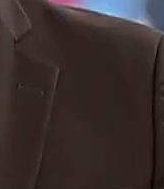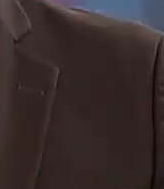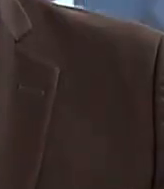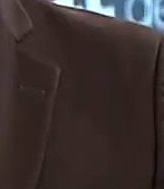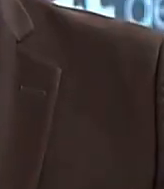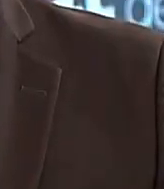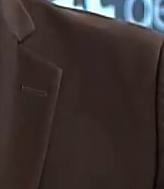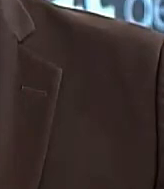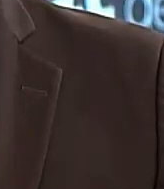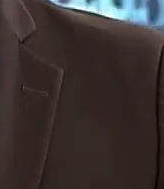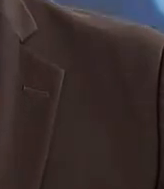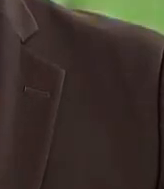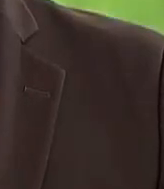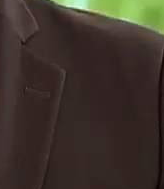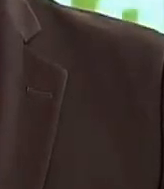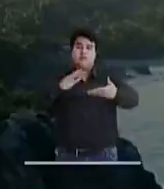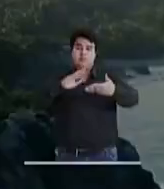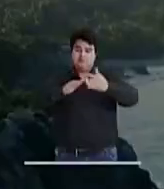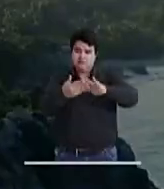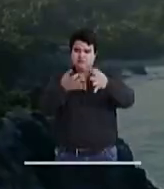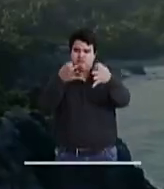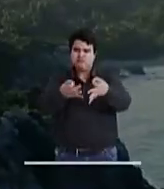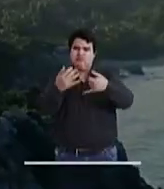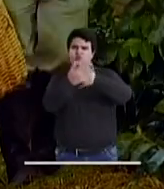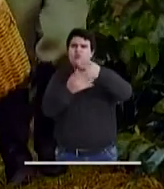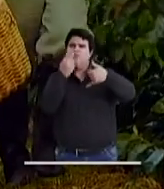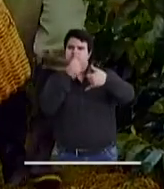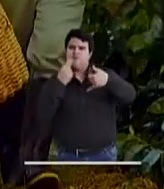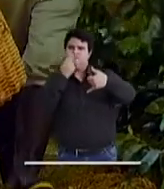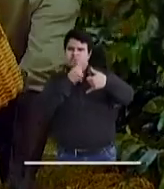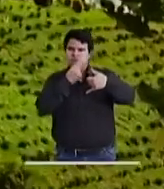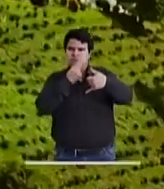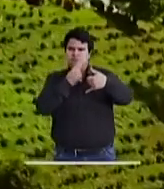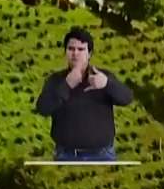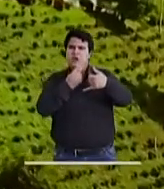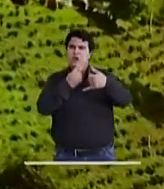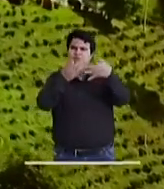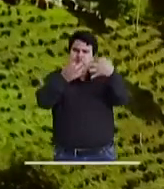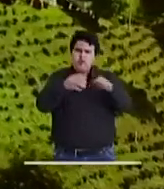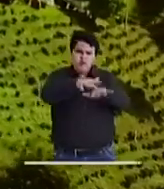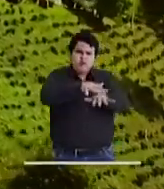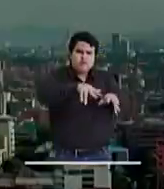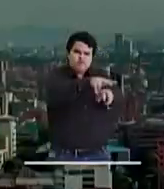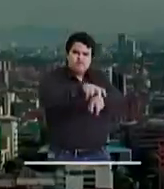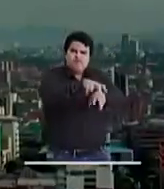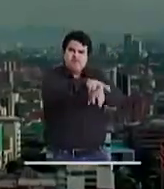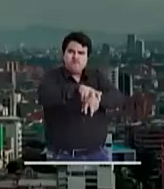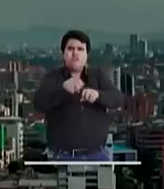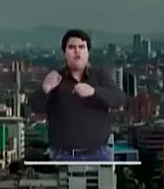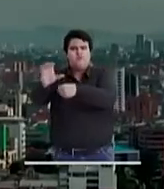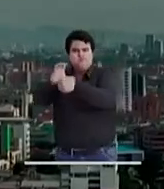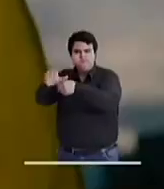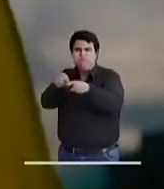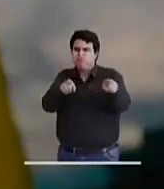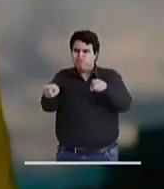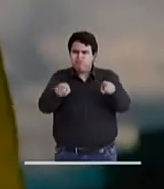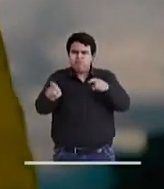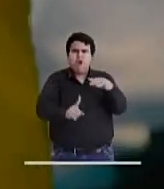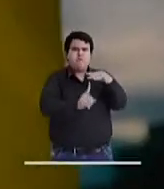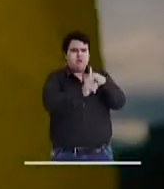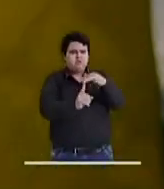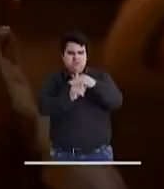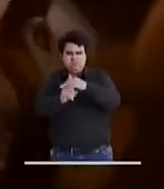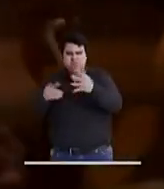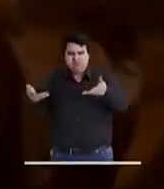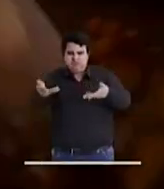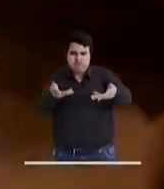decía, alrededor de 70 empresarios que vienen de diferentes regiones. Allí lo que ustedes van a encontrar son portafolio